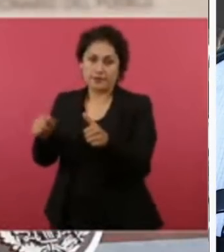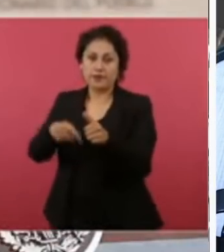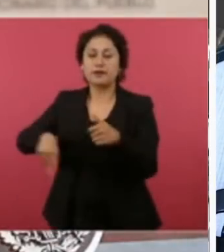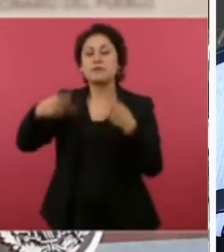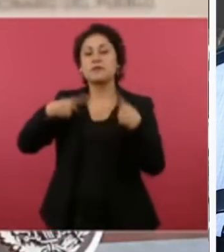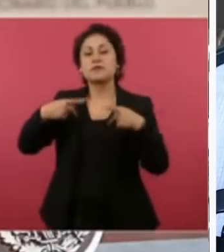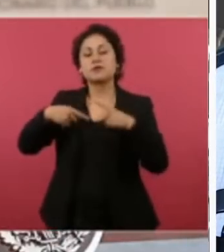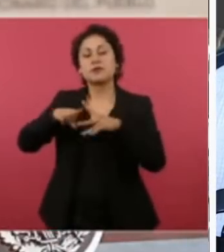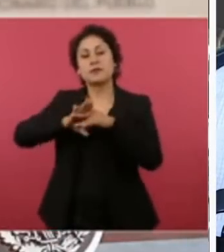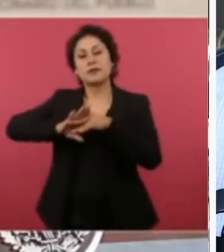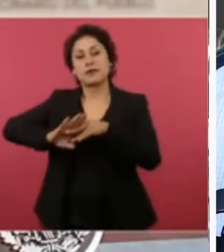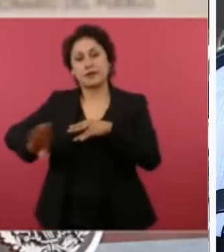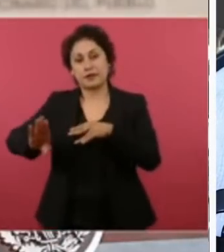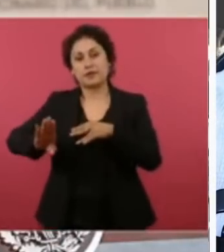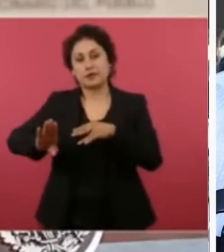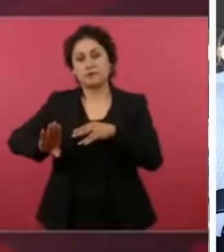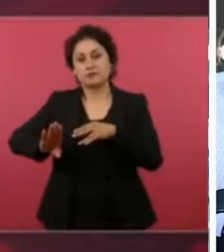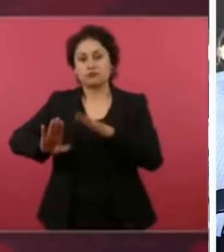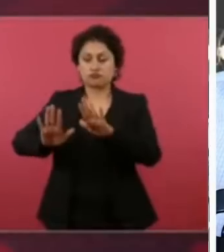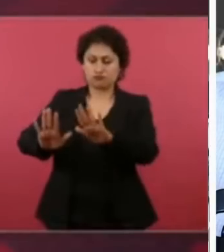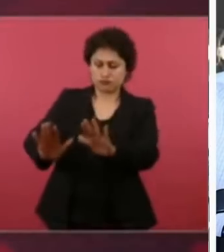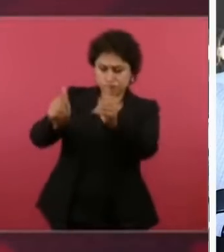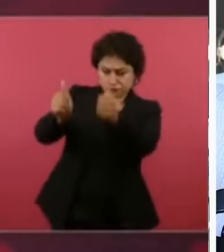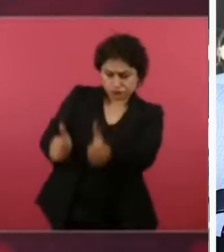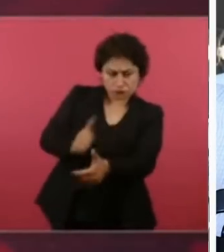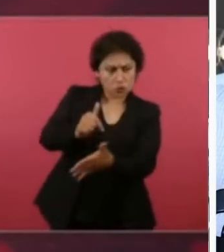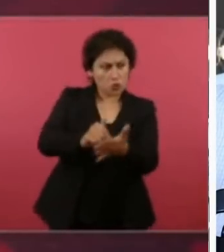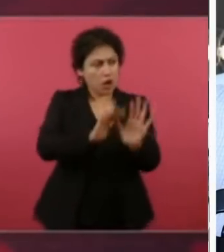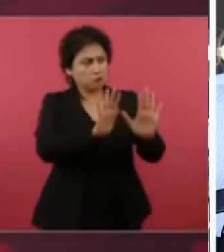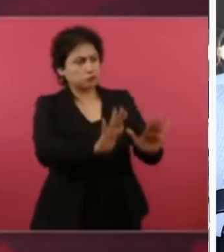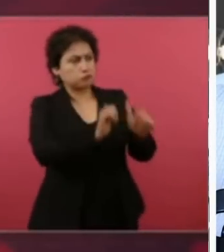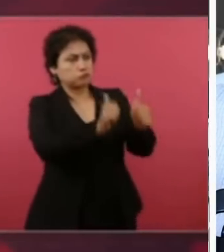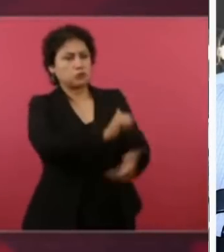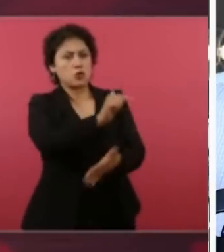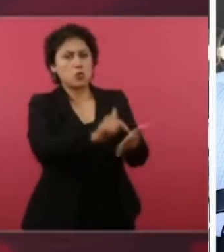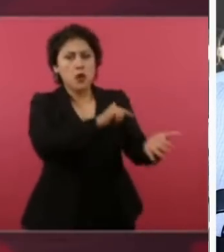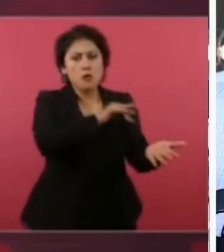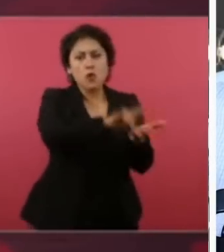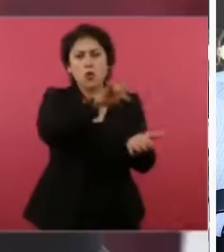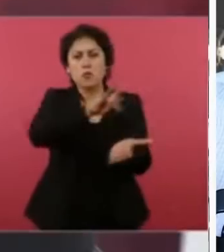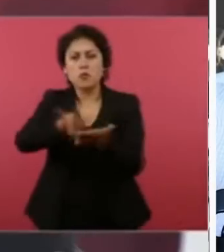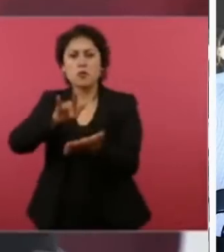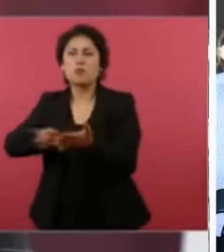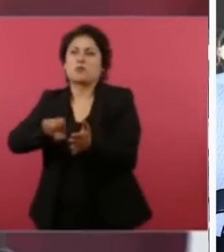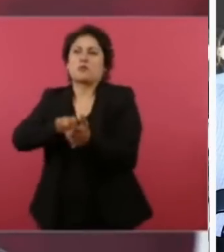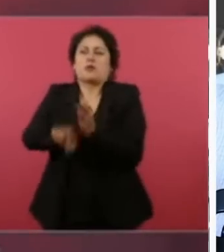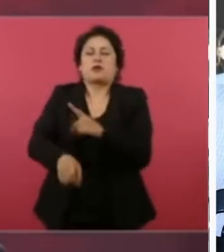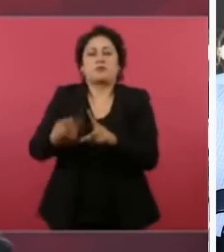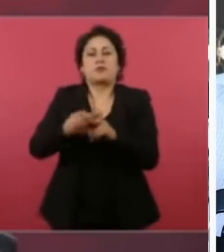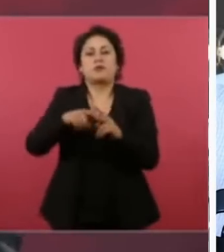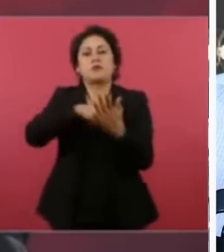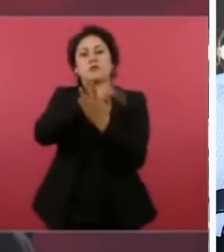migrante en sus lugares de origen. Iniciamos el programa de